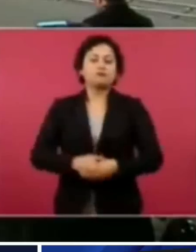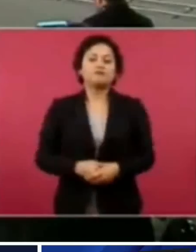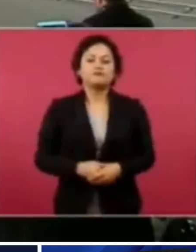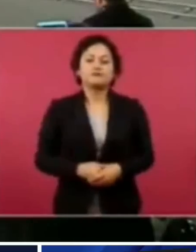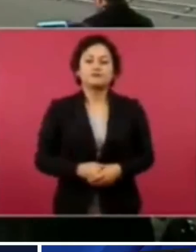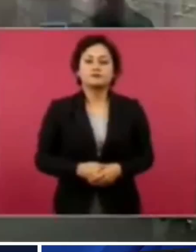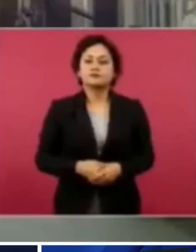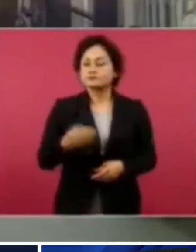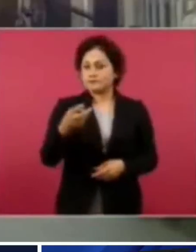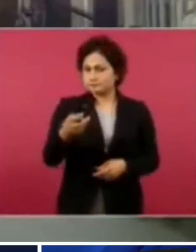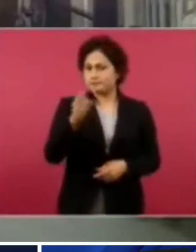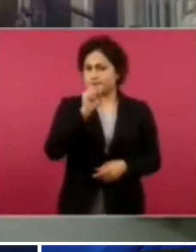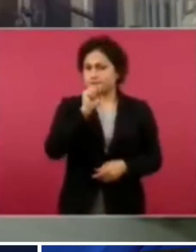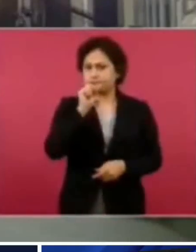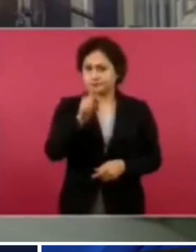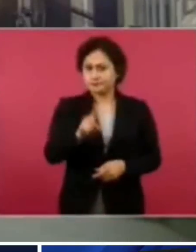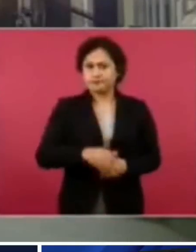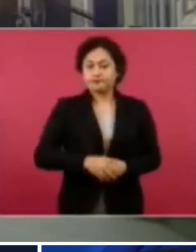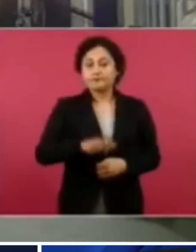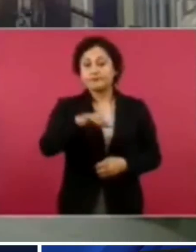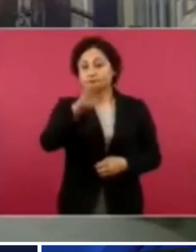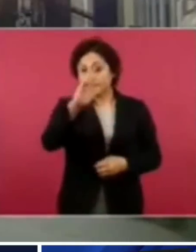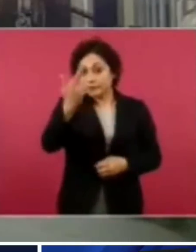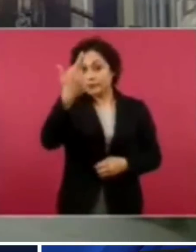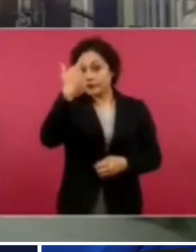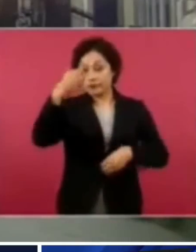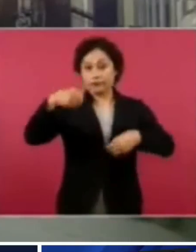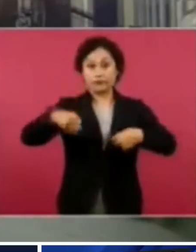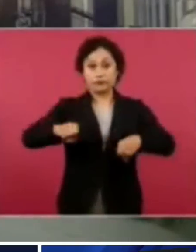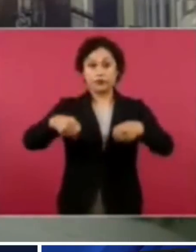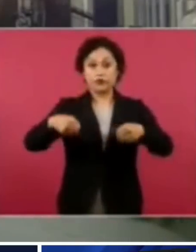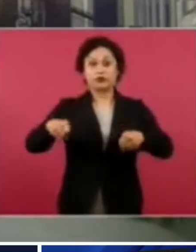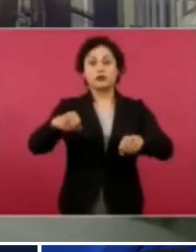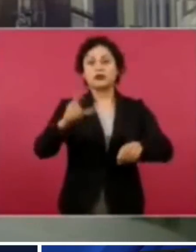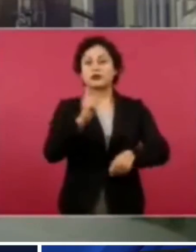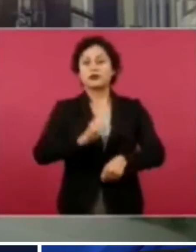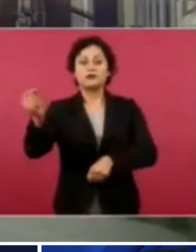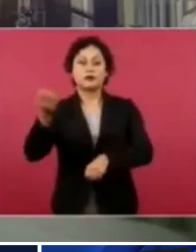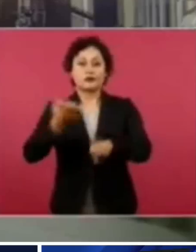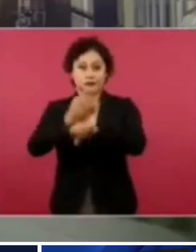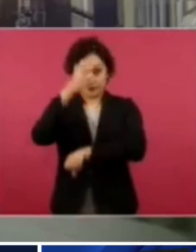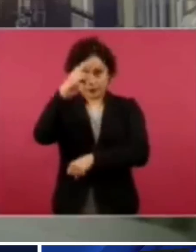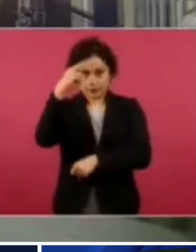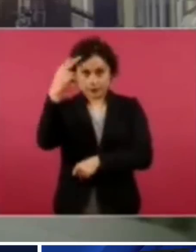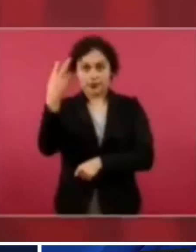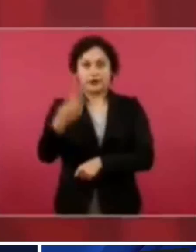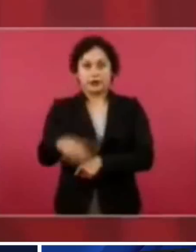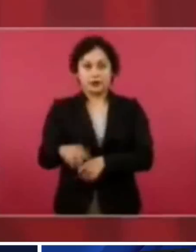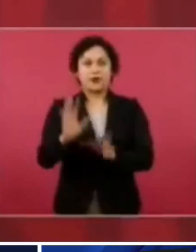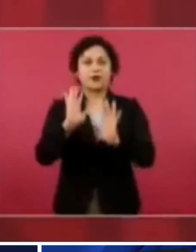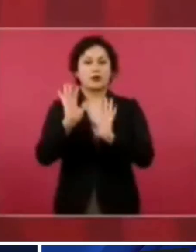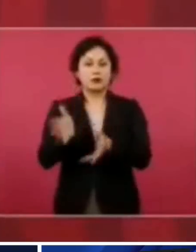También hay, recuerden que la motocicleta se fue hacia el Estado de México y se ha